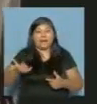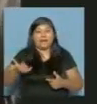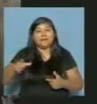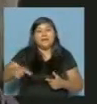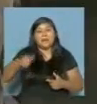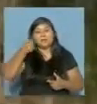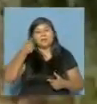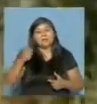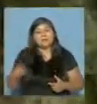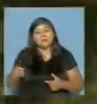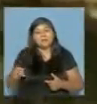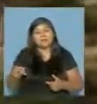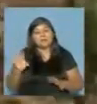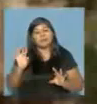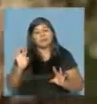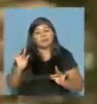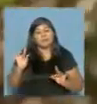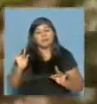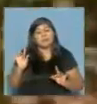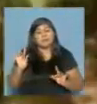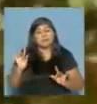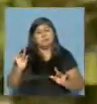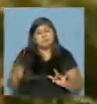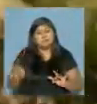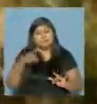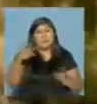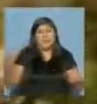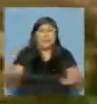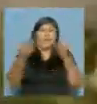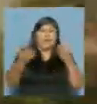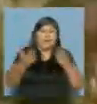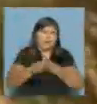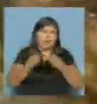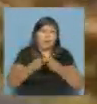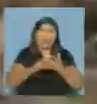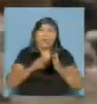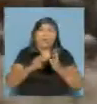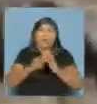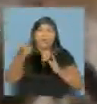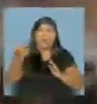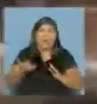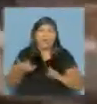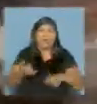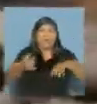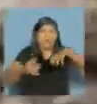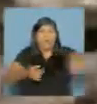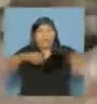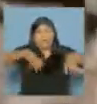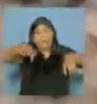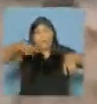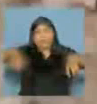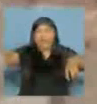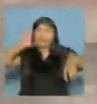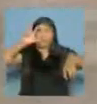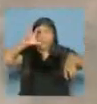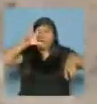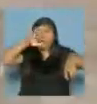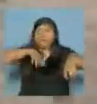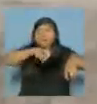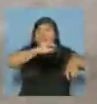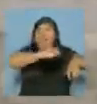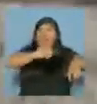departamento Valle Grande, el departamento Santa Bárbara y el departamento Ledesma. Estos tres departamentos con distintos focos en lugares